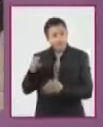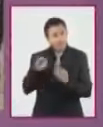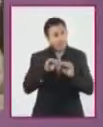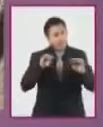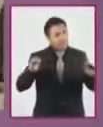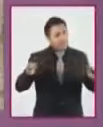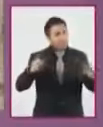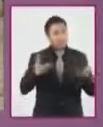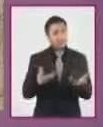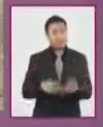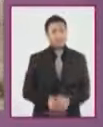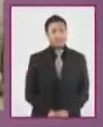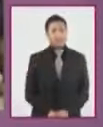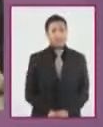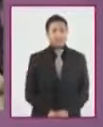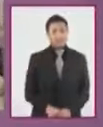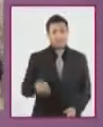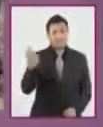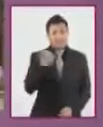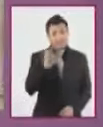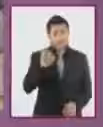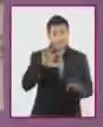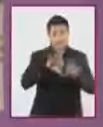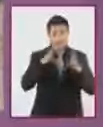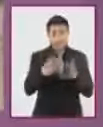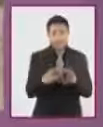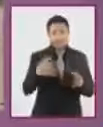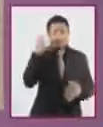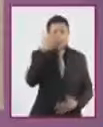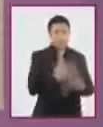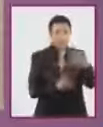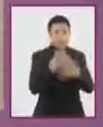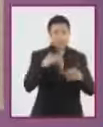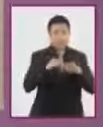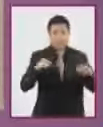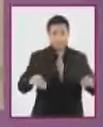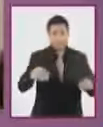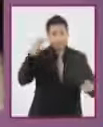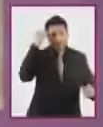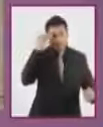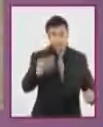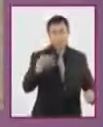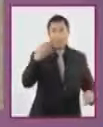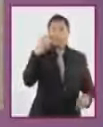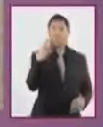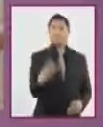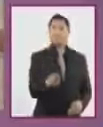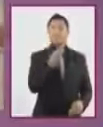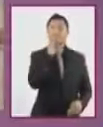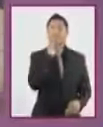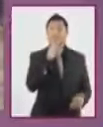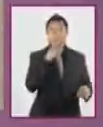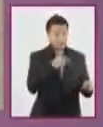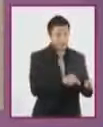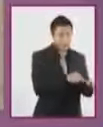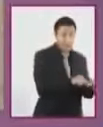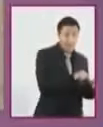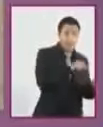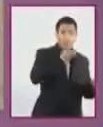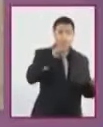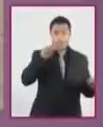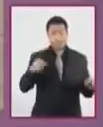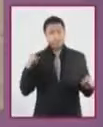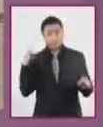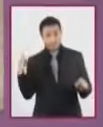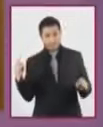movimiento. Si este balón recorre 15 metros y tarda 3 segundos en llegar desde el pie del jugador hasta